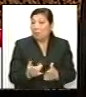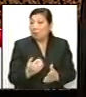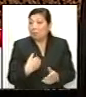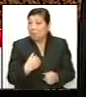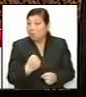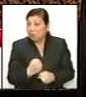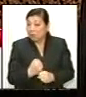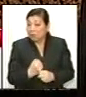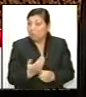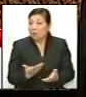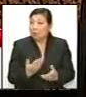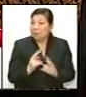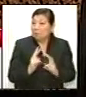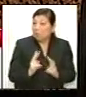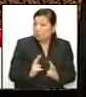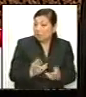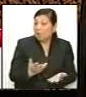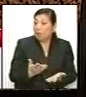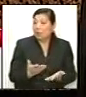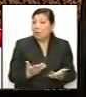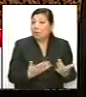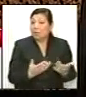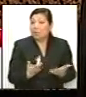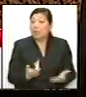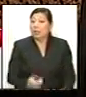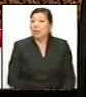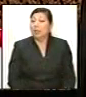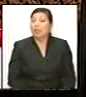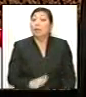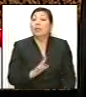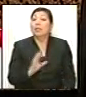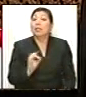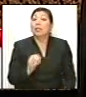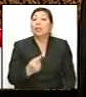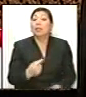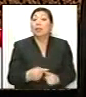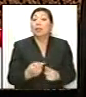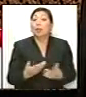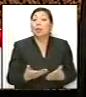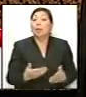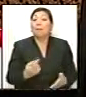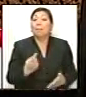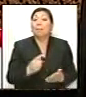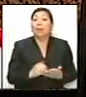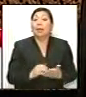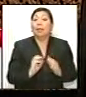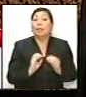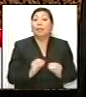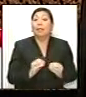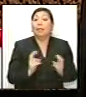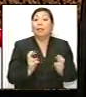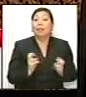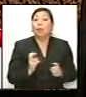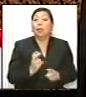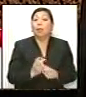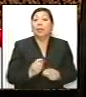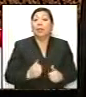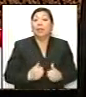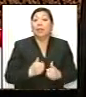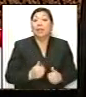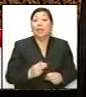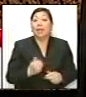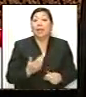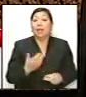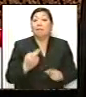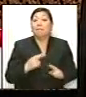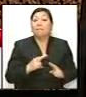trabajando, lo estamos viendo. Han esperado, presidente, 500 habilitaciones para darse cuenta que el tema de las habilitaciones no era un tema